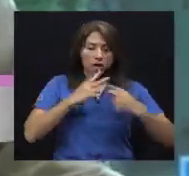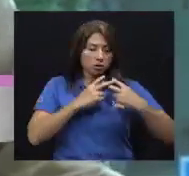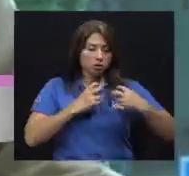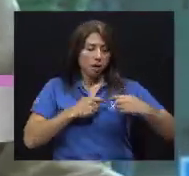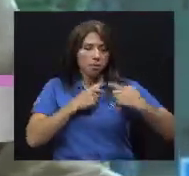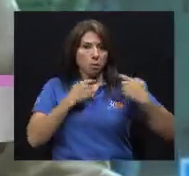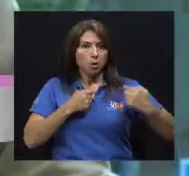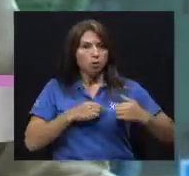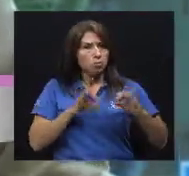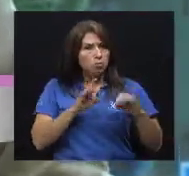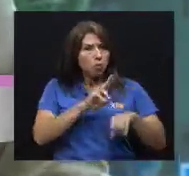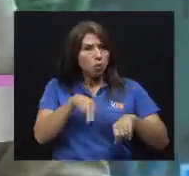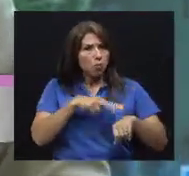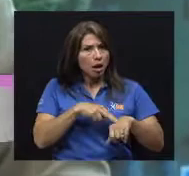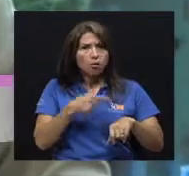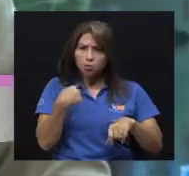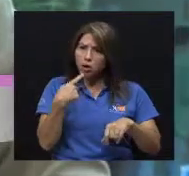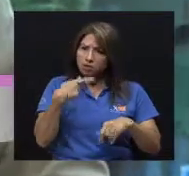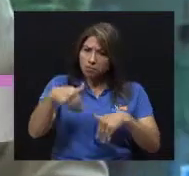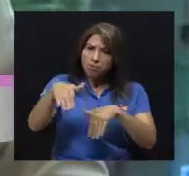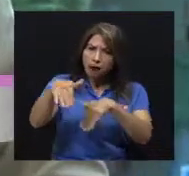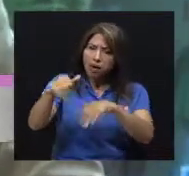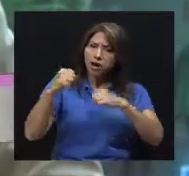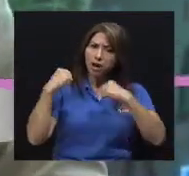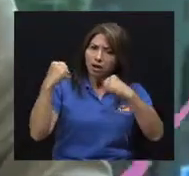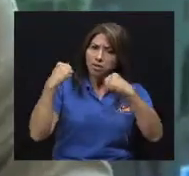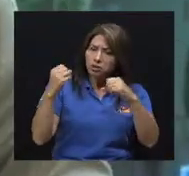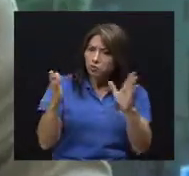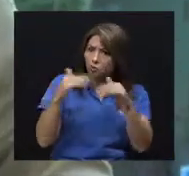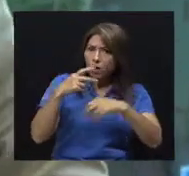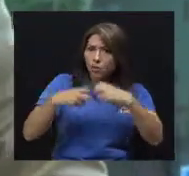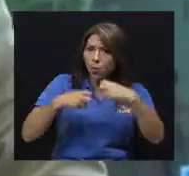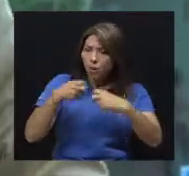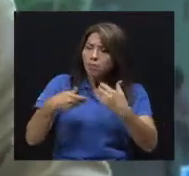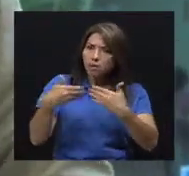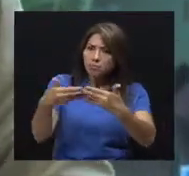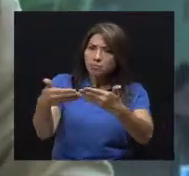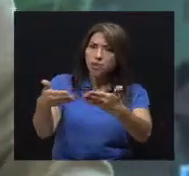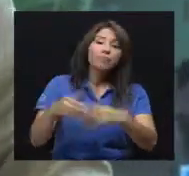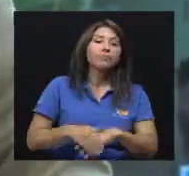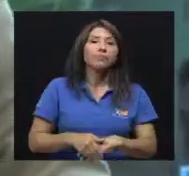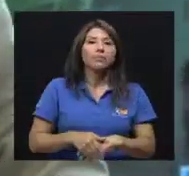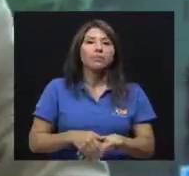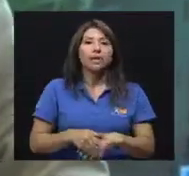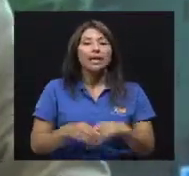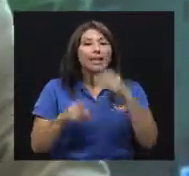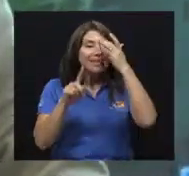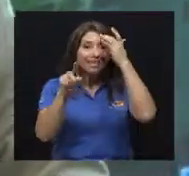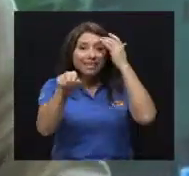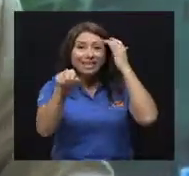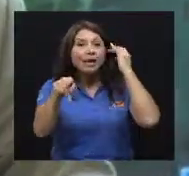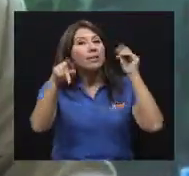hace un electrocardiograma, está normal, uno le dice vaya a hacer ejercicio sin problemas, le da las recomendaciones. Si una persona nunca ha hecho